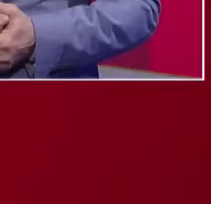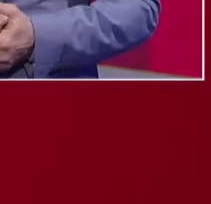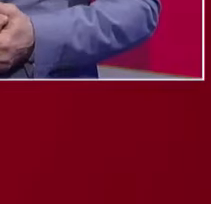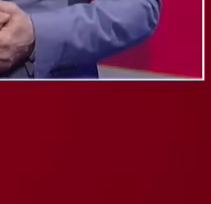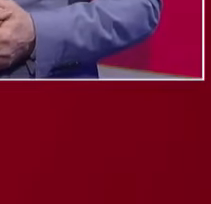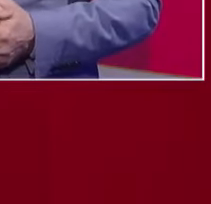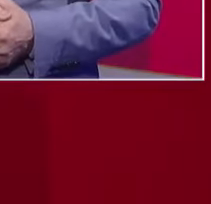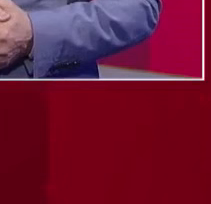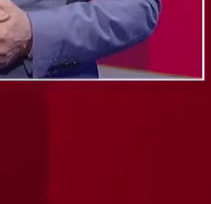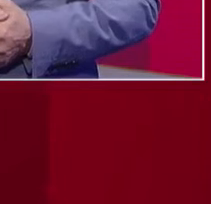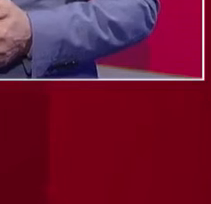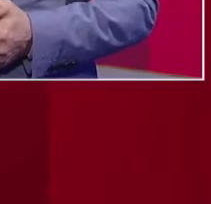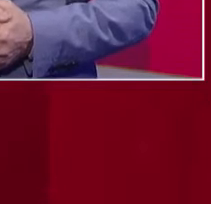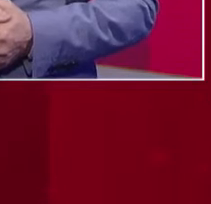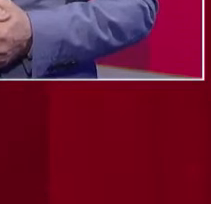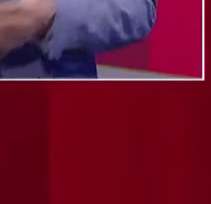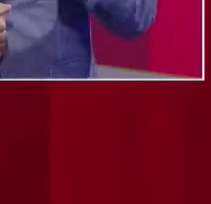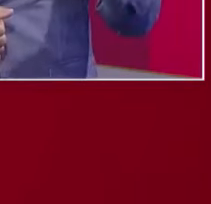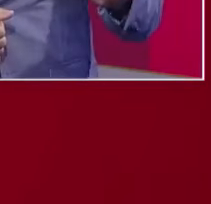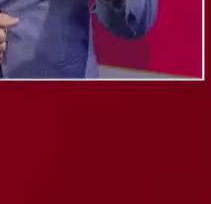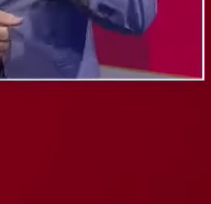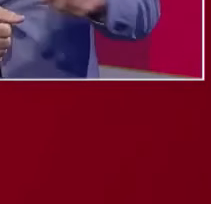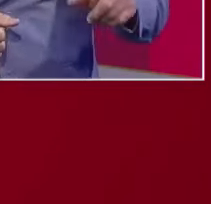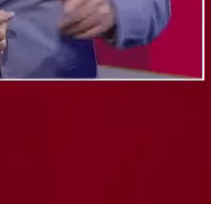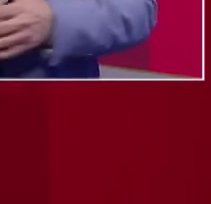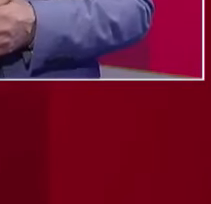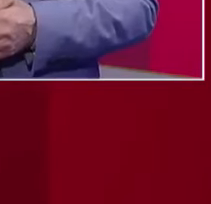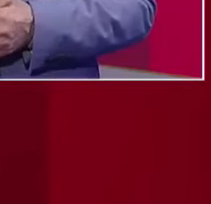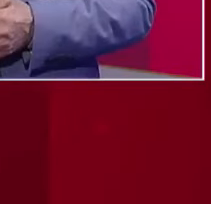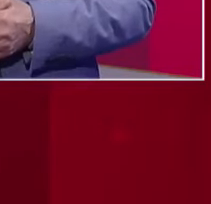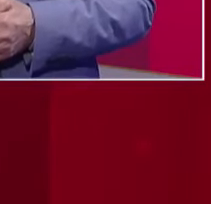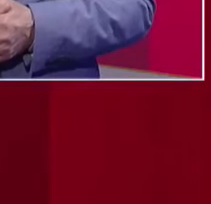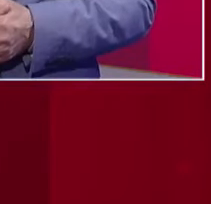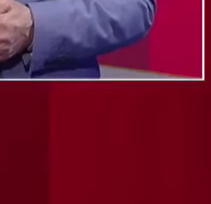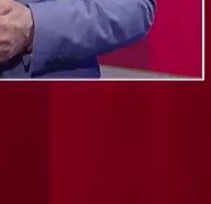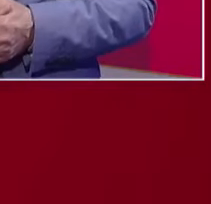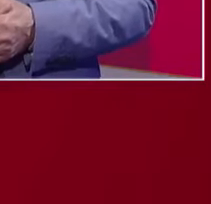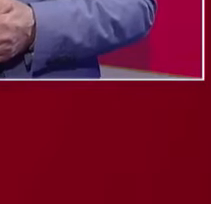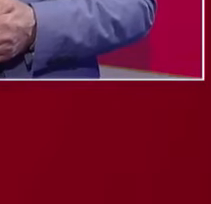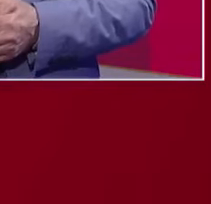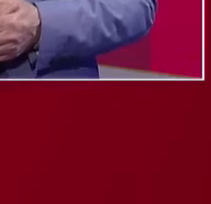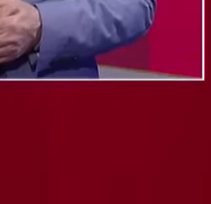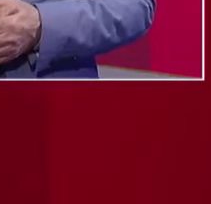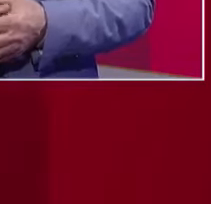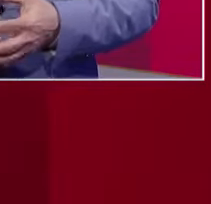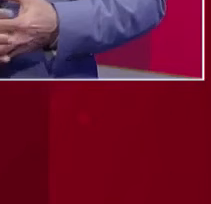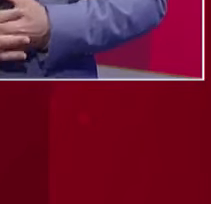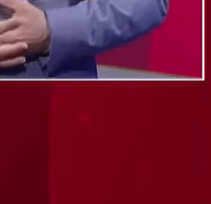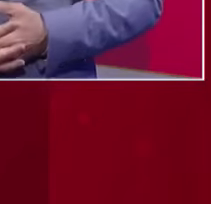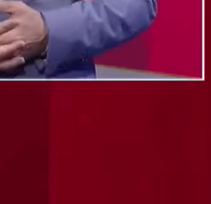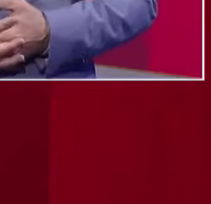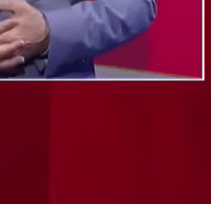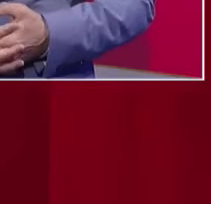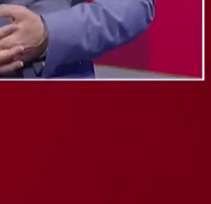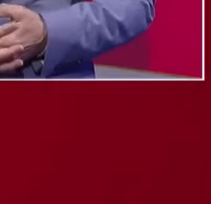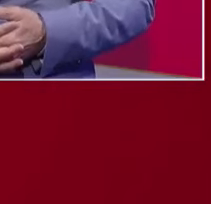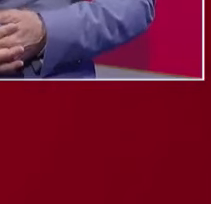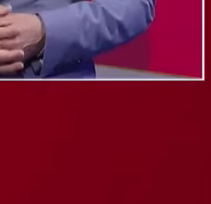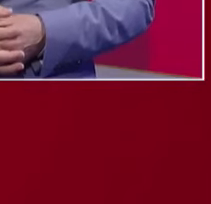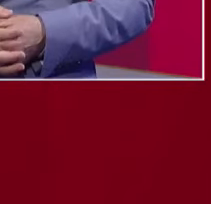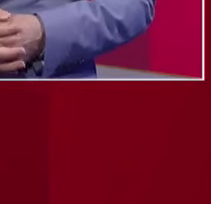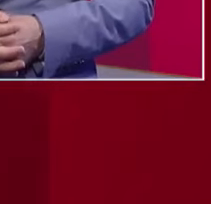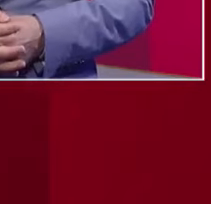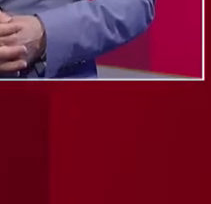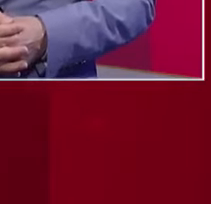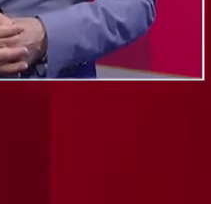exportación, también puede ser esto del impuesto país, que se va a caer a fin de año. Que ahí levantaron la mano en su momento los gobernadores y se armó, porque